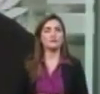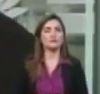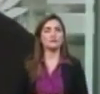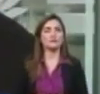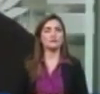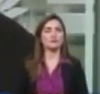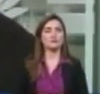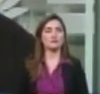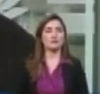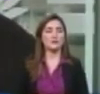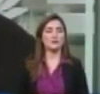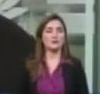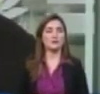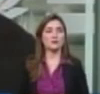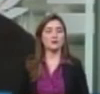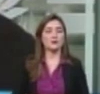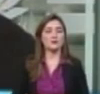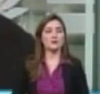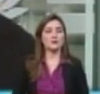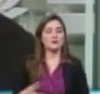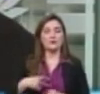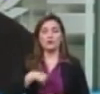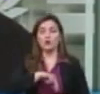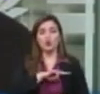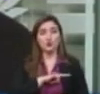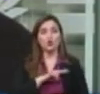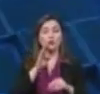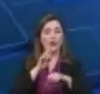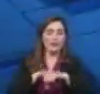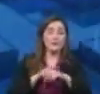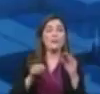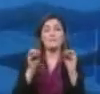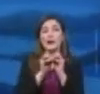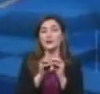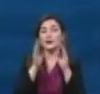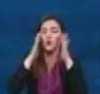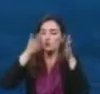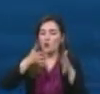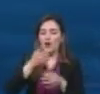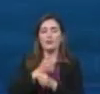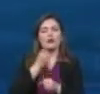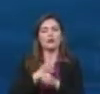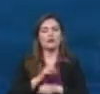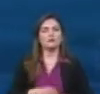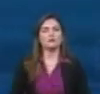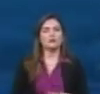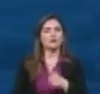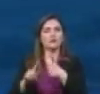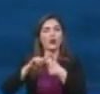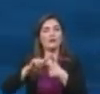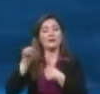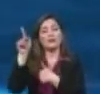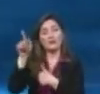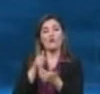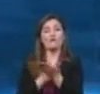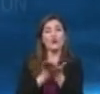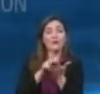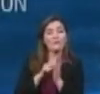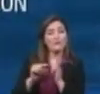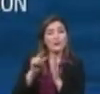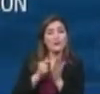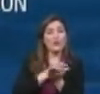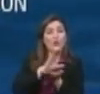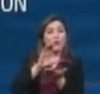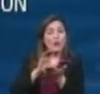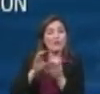servir para que nosotros nos dediquemos con más tiempo. Entre ellos, por ejemplo, se establece el financiamiento y la asignación de